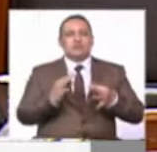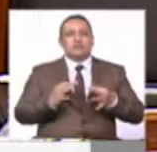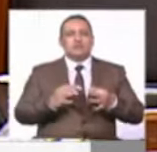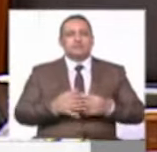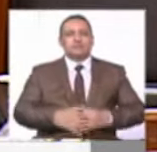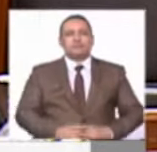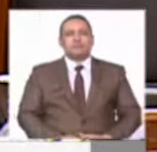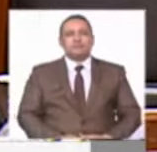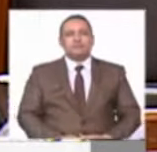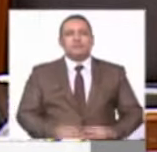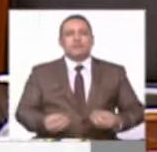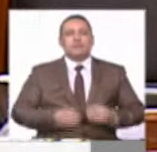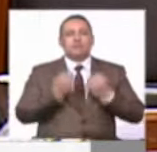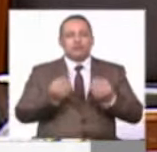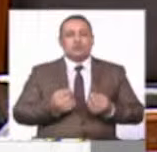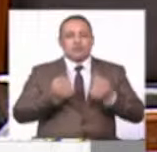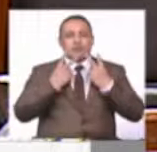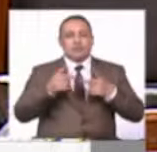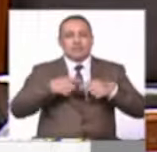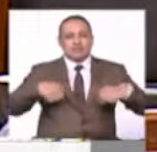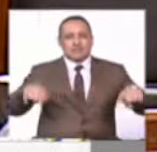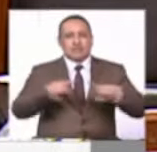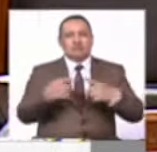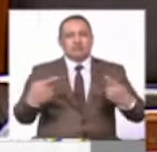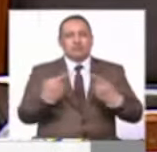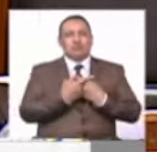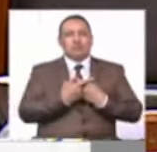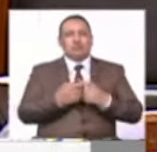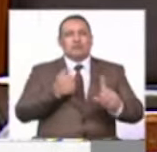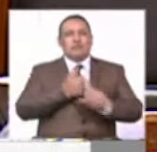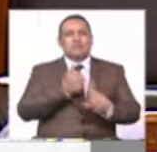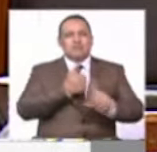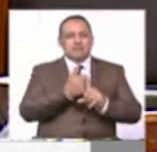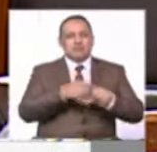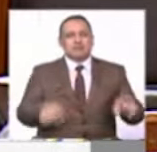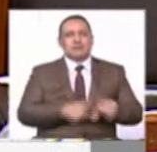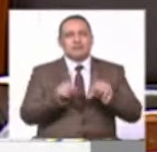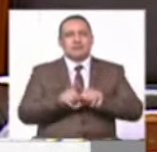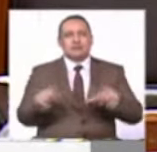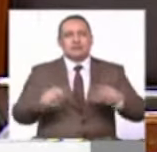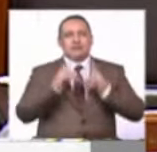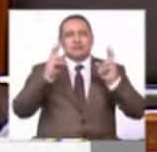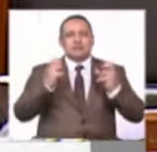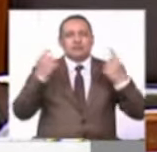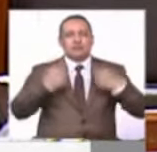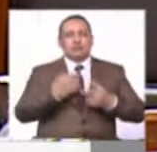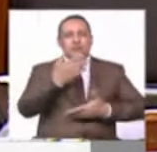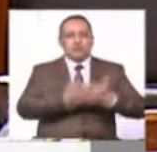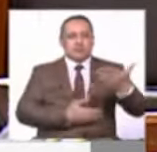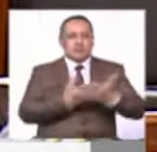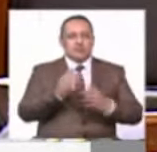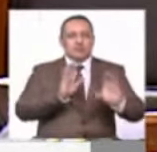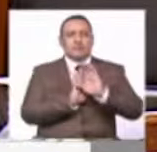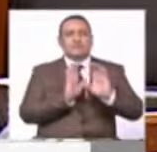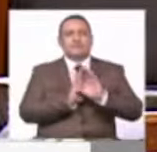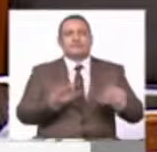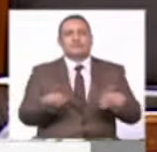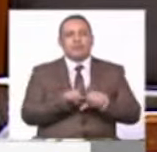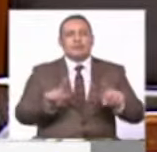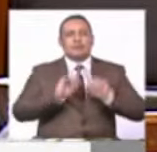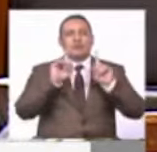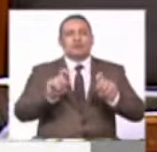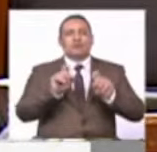Justicia pues ella teiva la misma literalidad del texto constitucional en